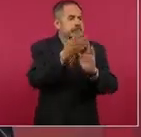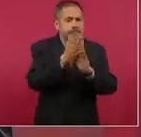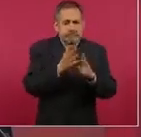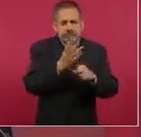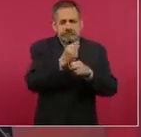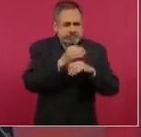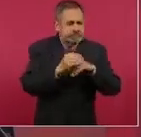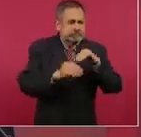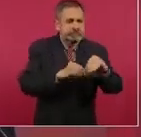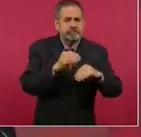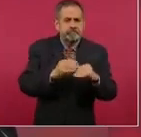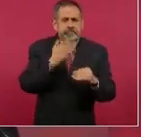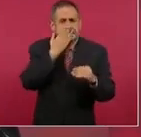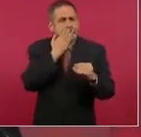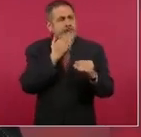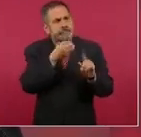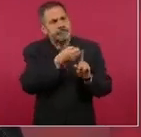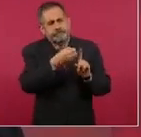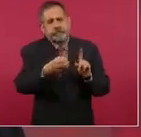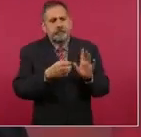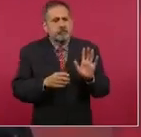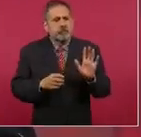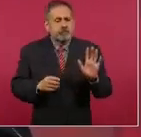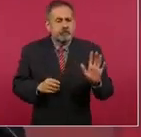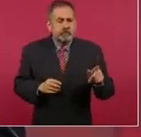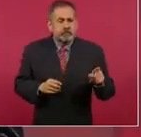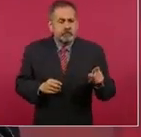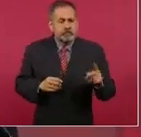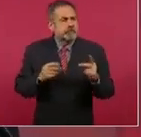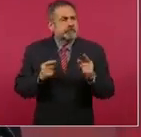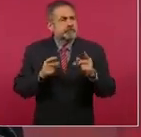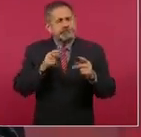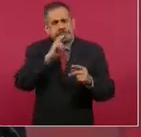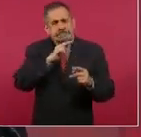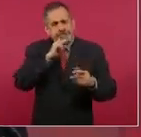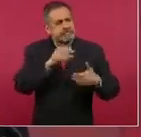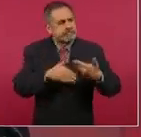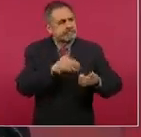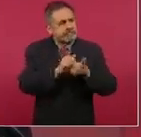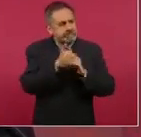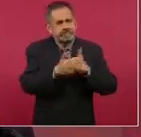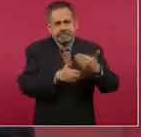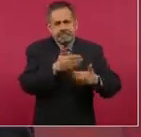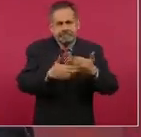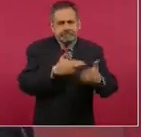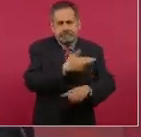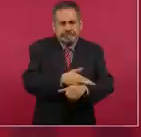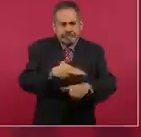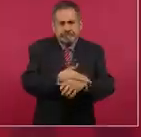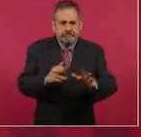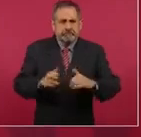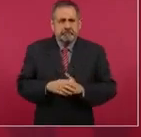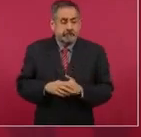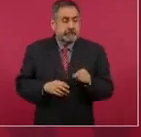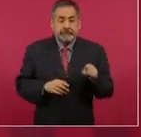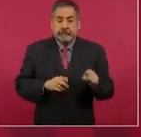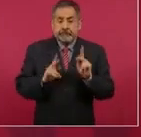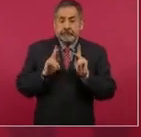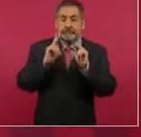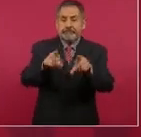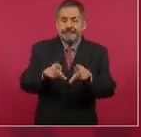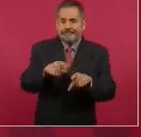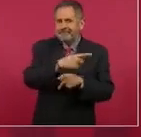hiciera, pues, lo más pronto posible la obra, porque este puente se